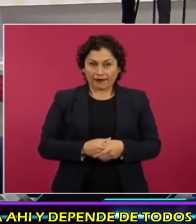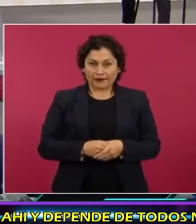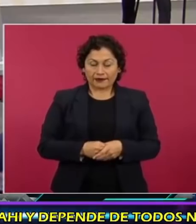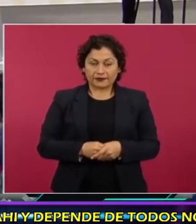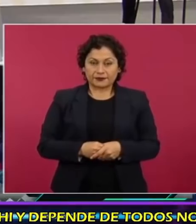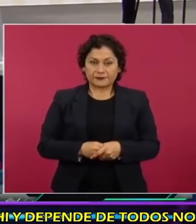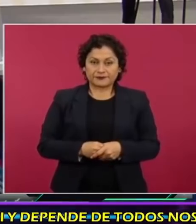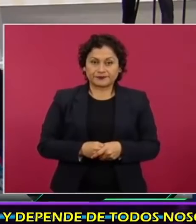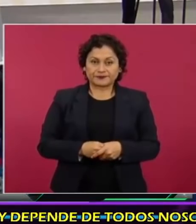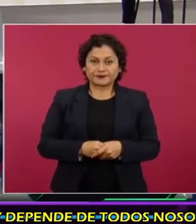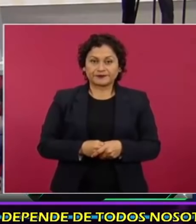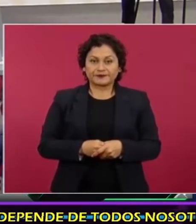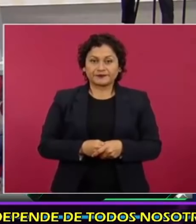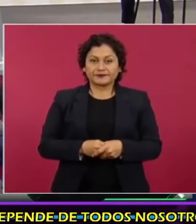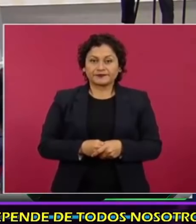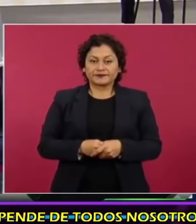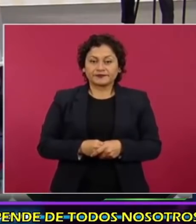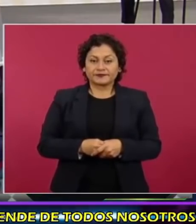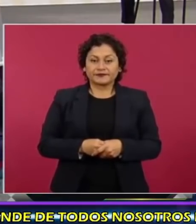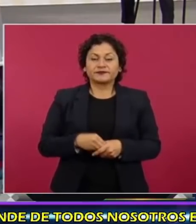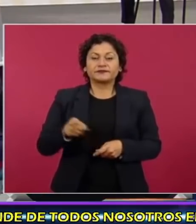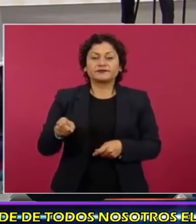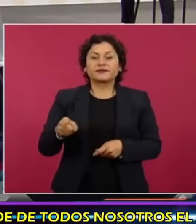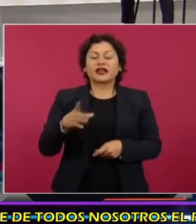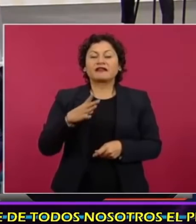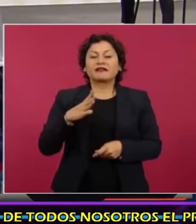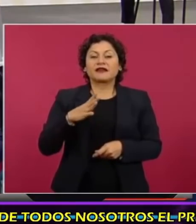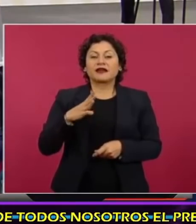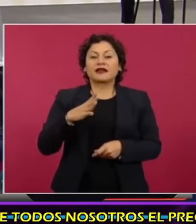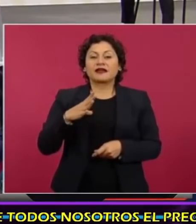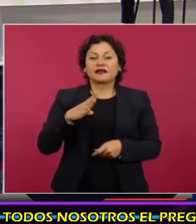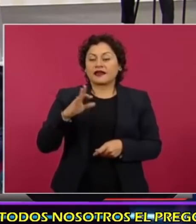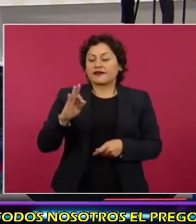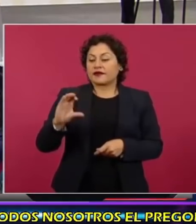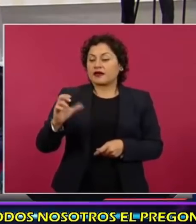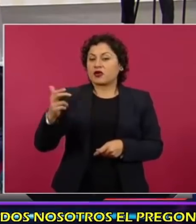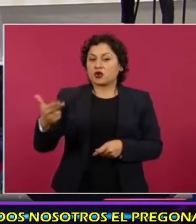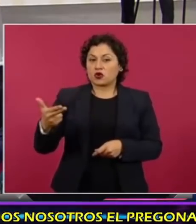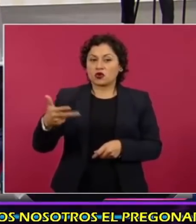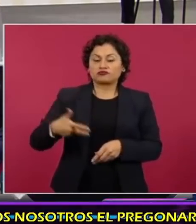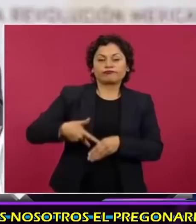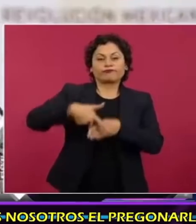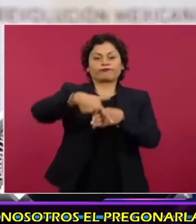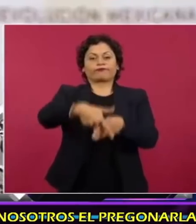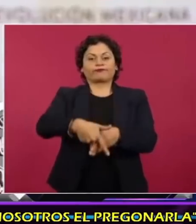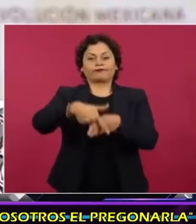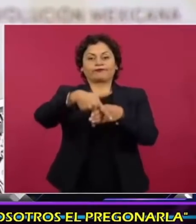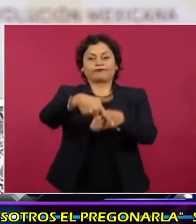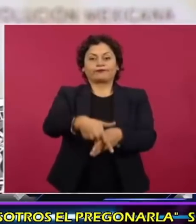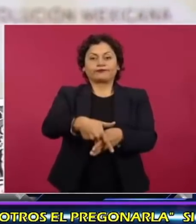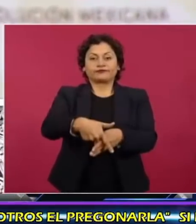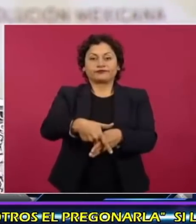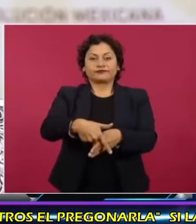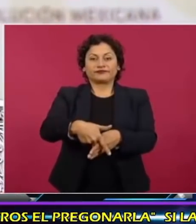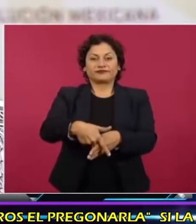Está Calderón a caballo, es como el día de la